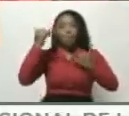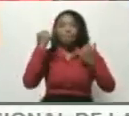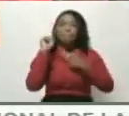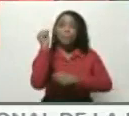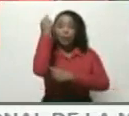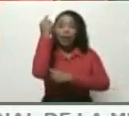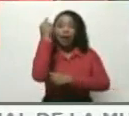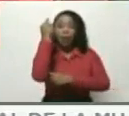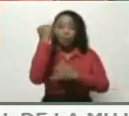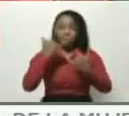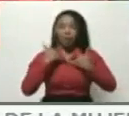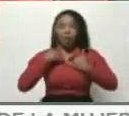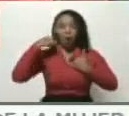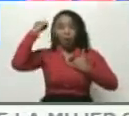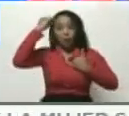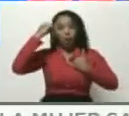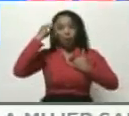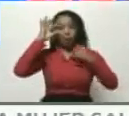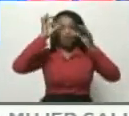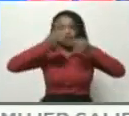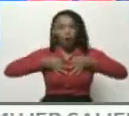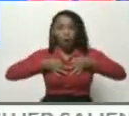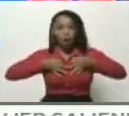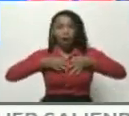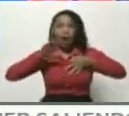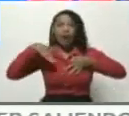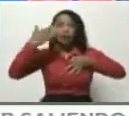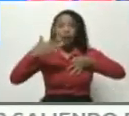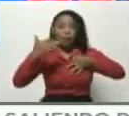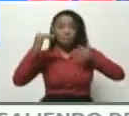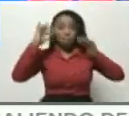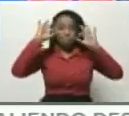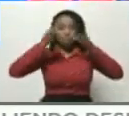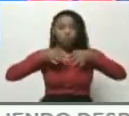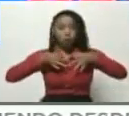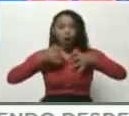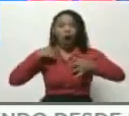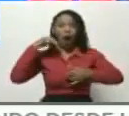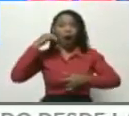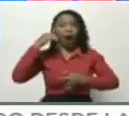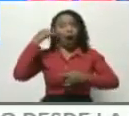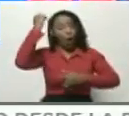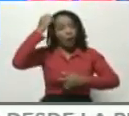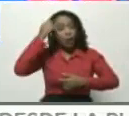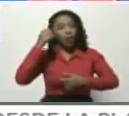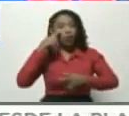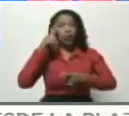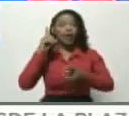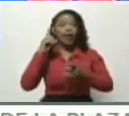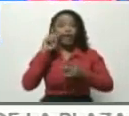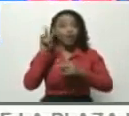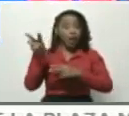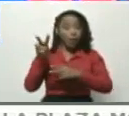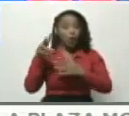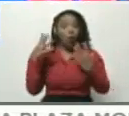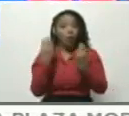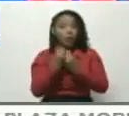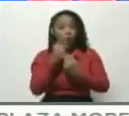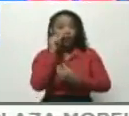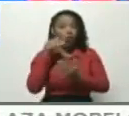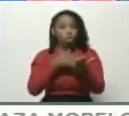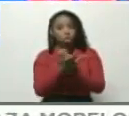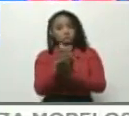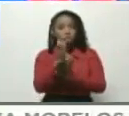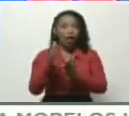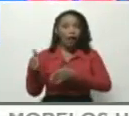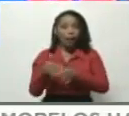autocrítica. Y debemos ser autocríticos cuando vemos que compañeros, compañeras desvían el camino.